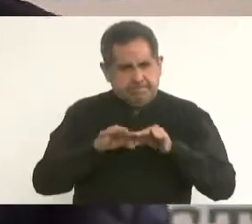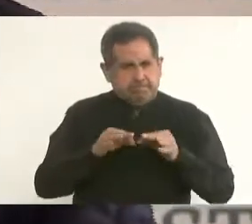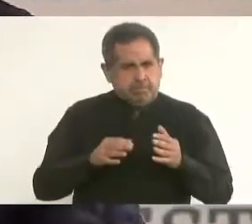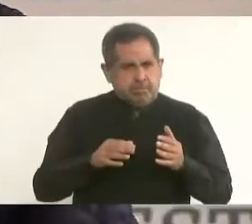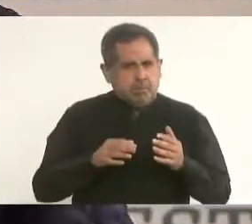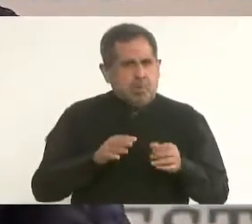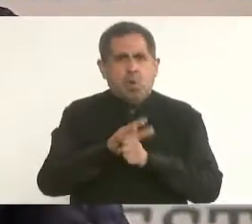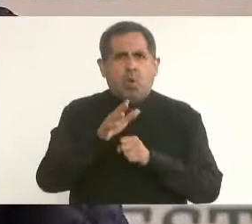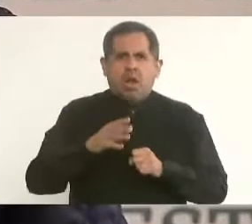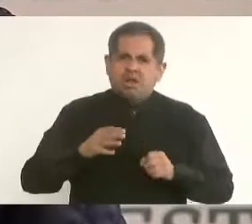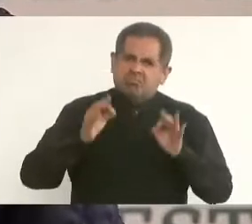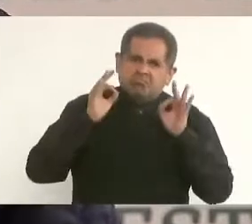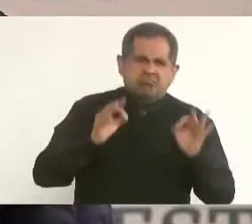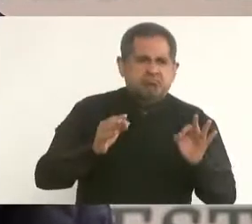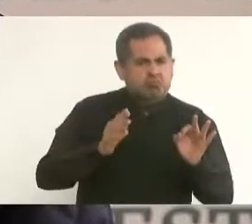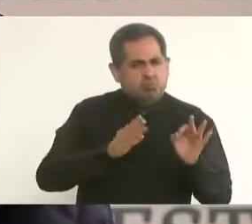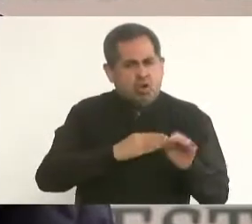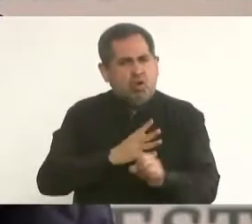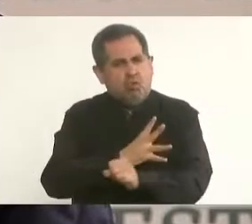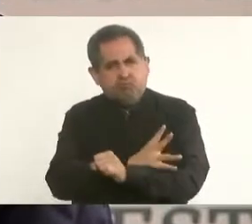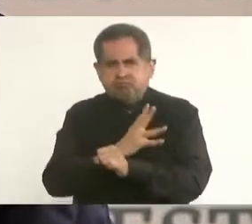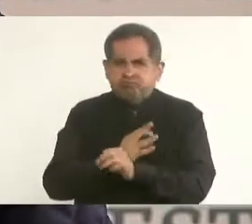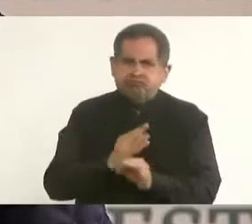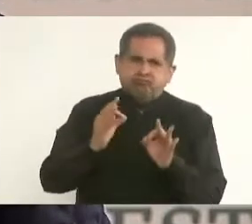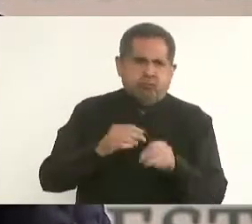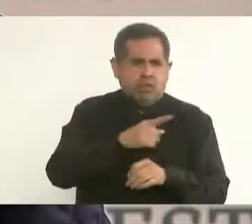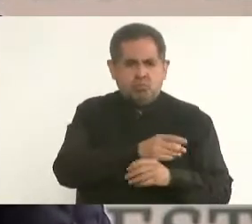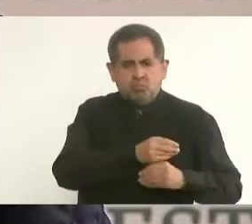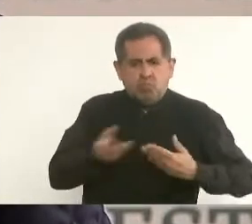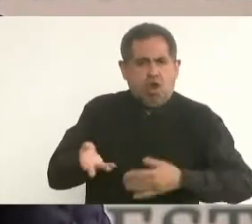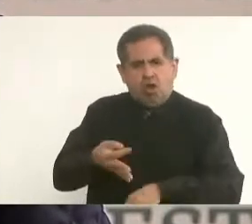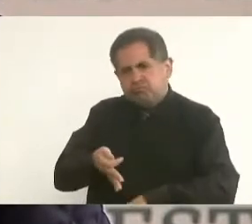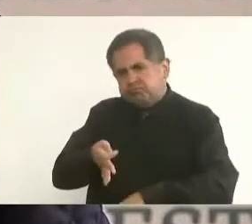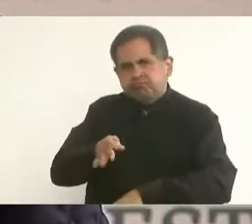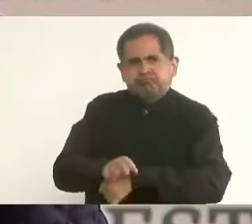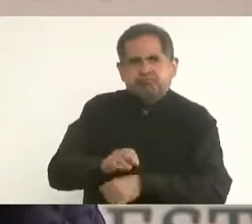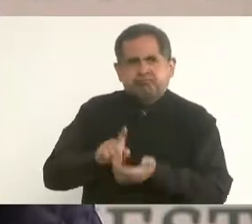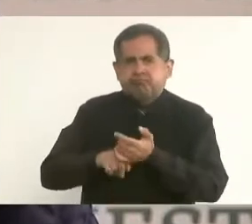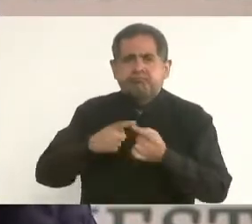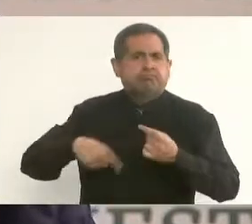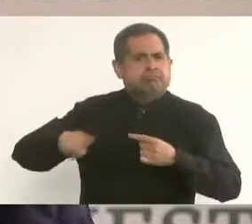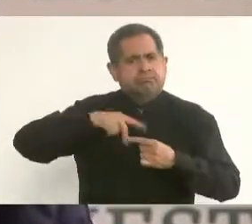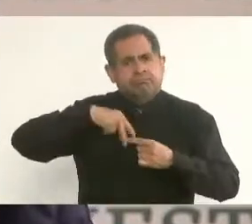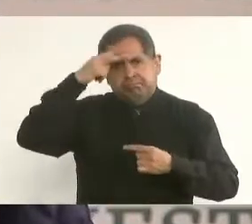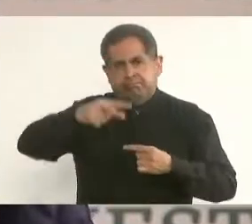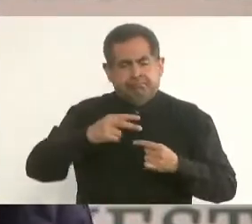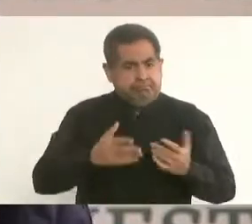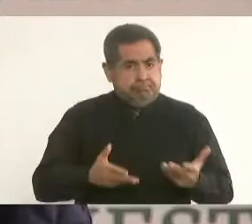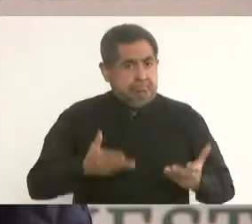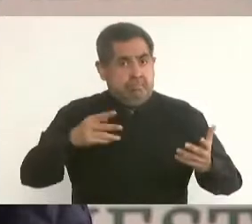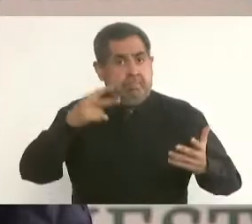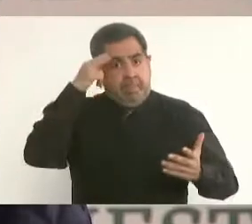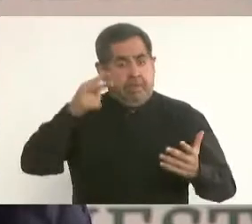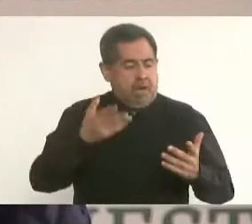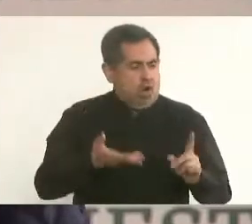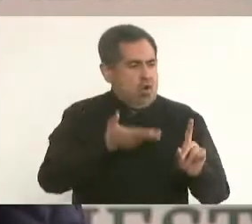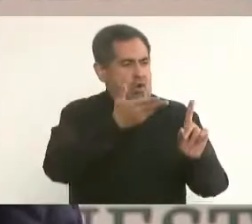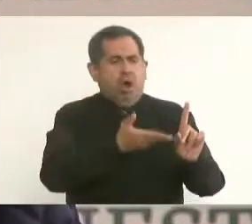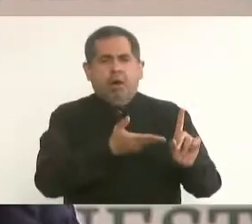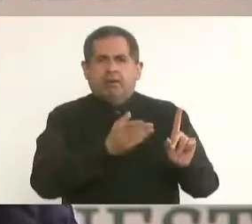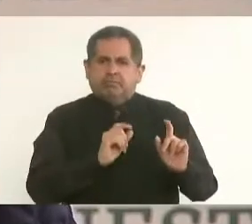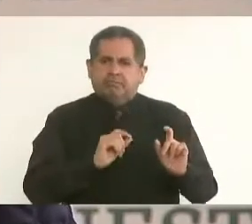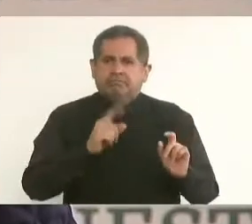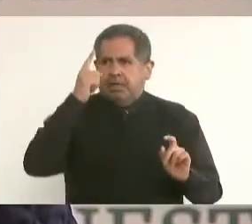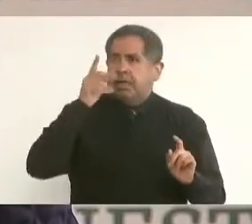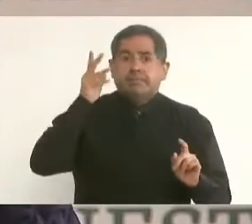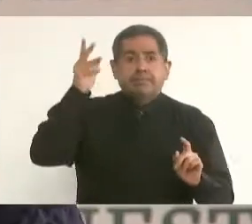bueno, lo que aportó para el bienestar, el